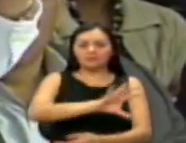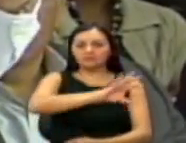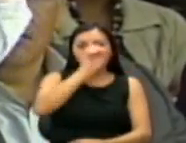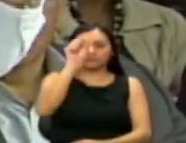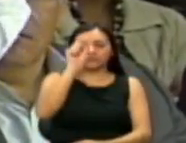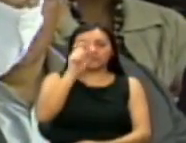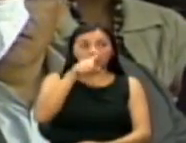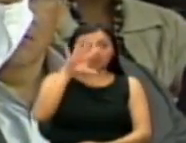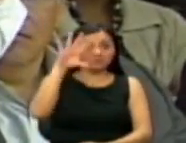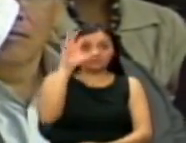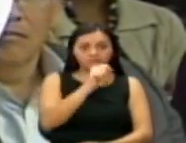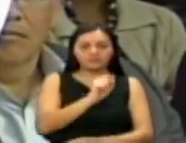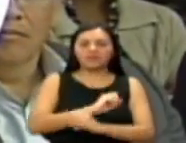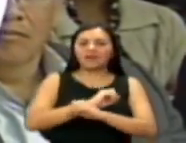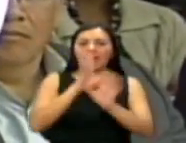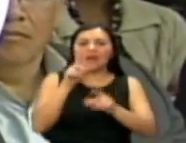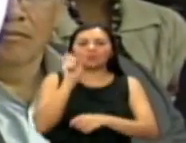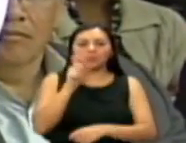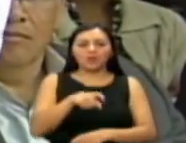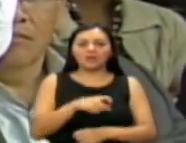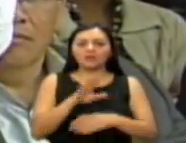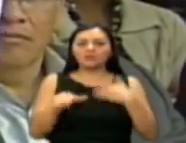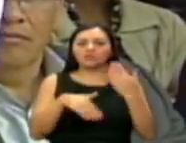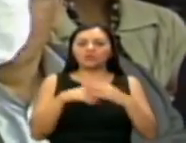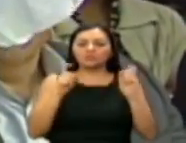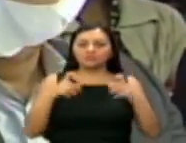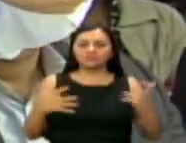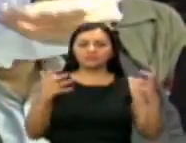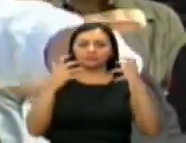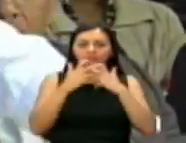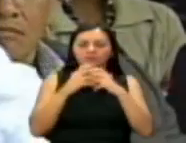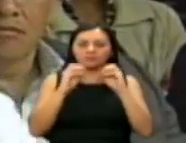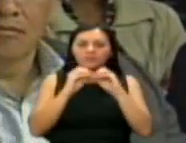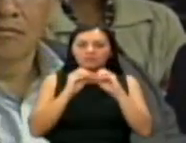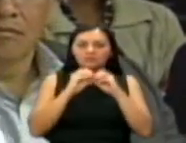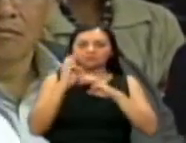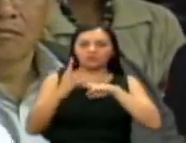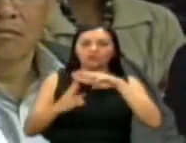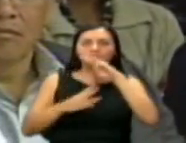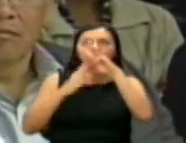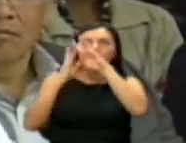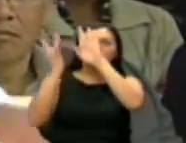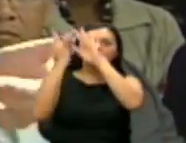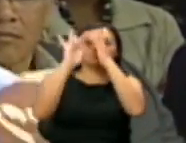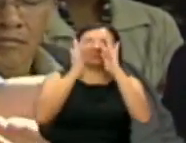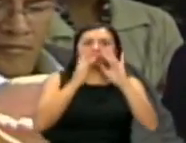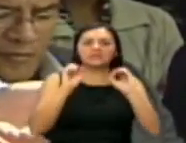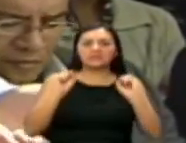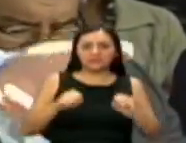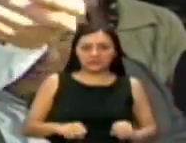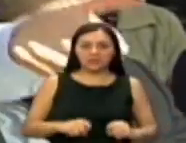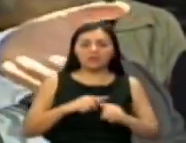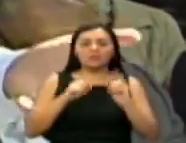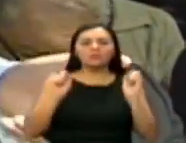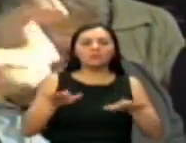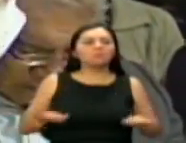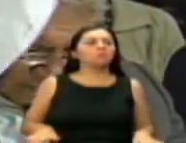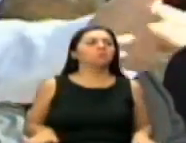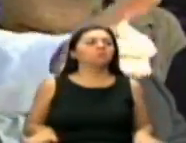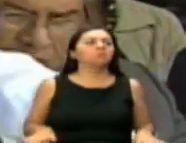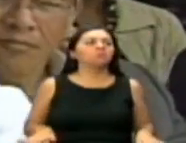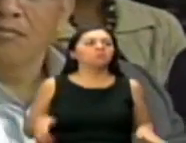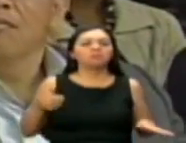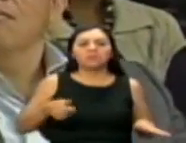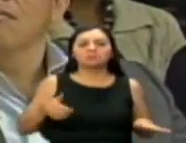que nosotros tenemos que tener y estar articulados con los circuitos mundiales científicos. Y en este caso, estas personas nos